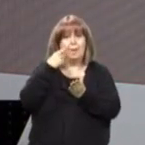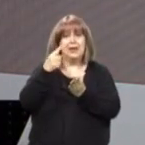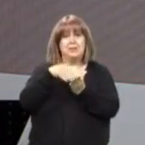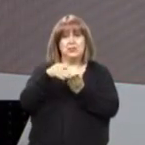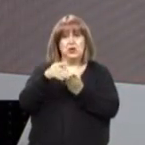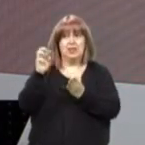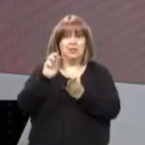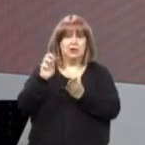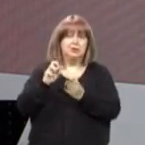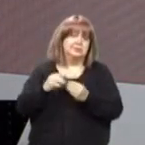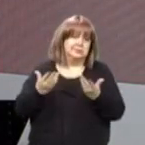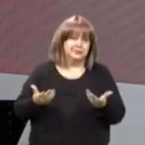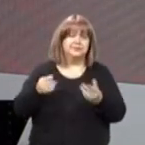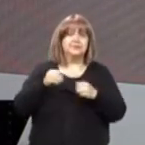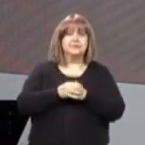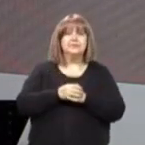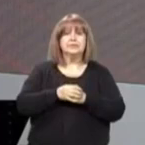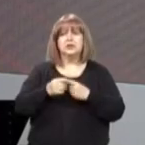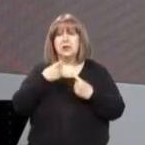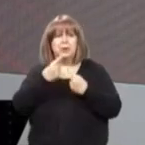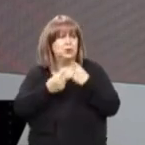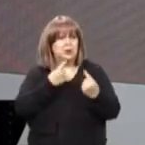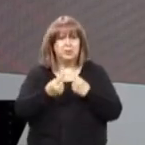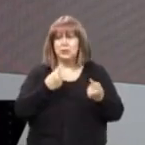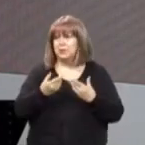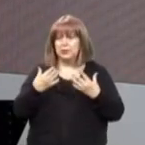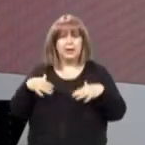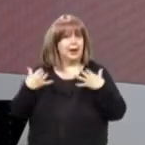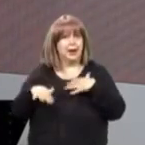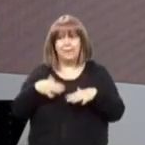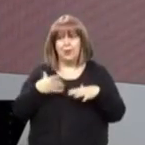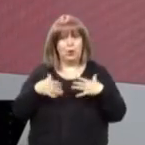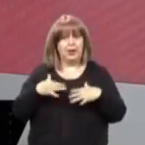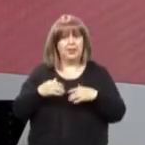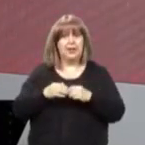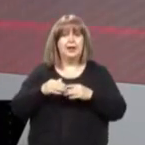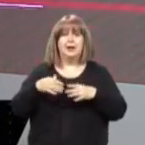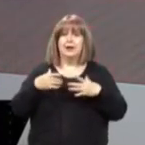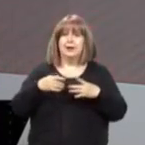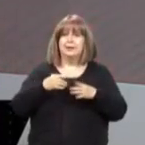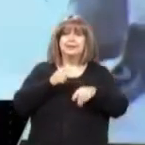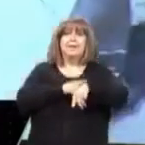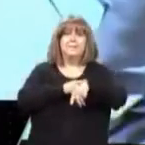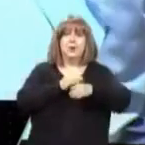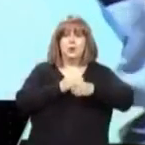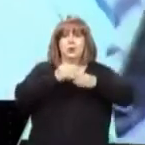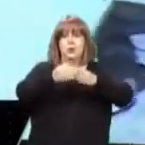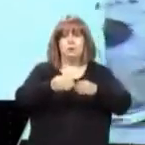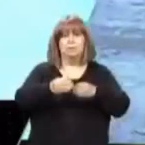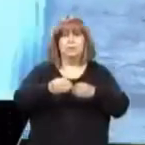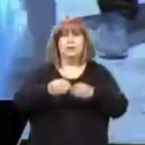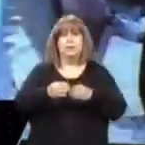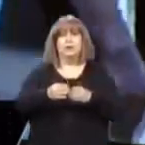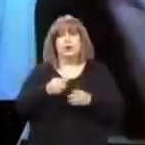a cargo de la obra, de la realización de la obra. Bueno, en principio Alberto Fernández dijo que es importante que se realice en plazo, pero no dijo se